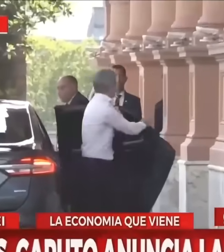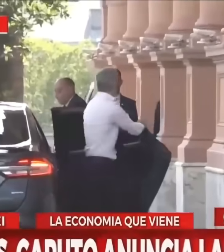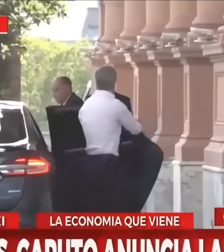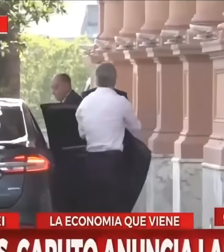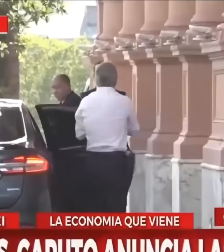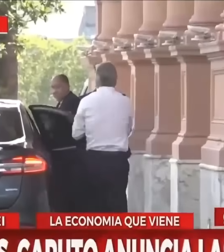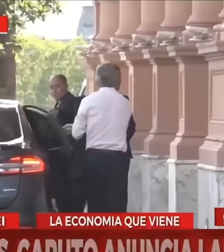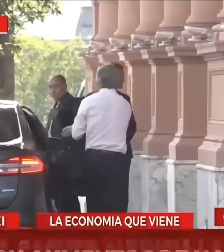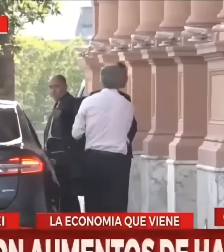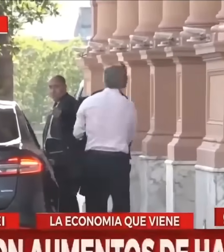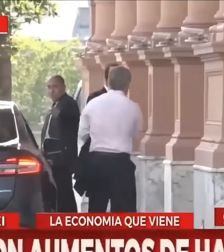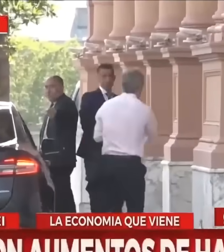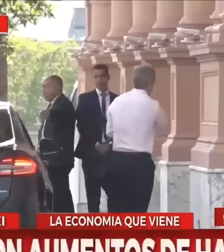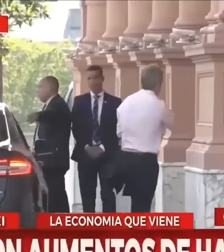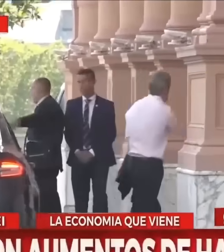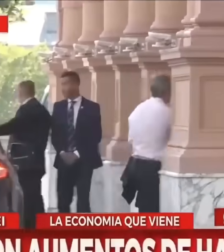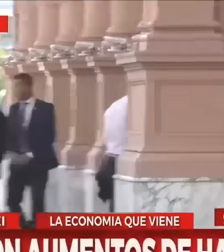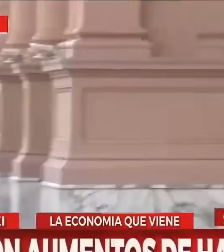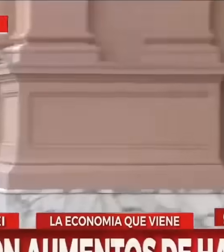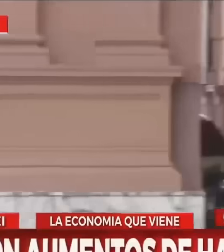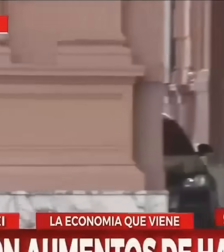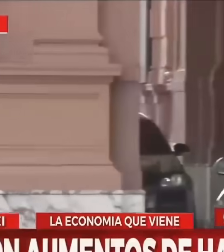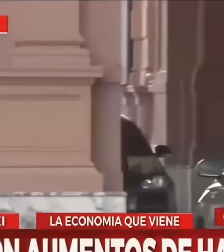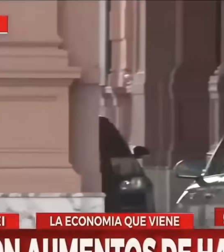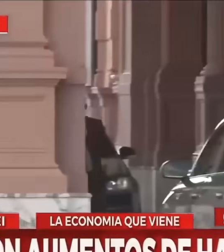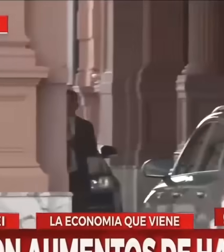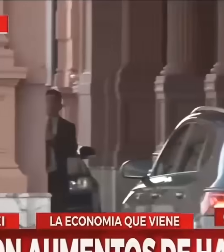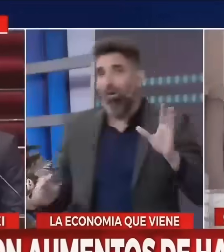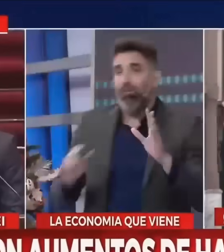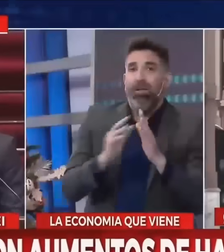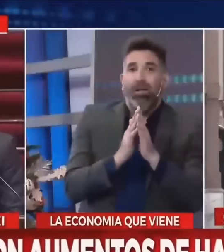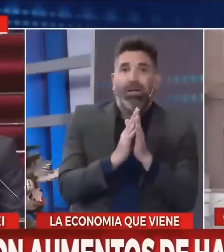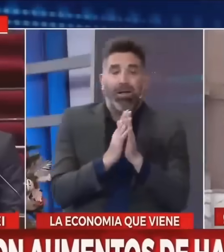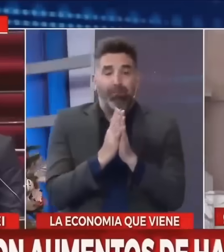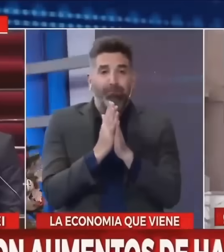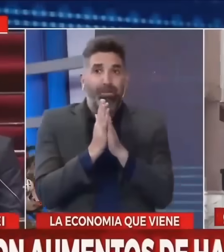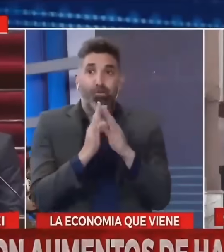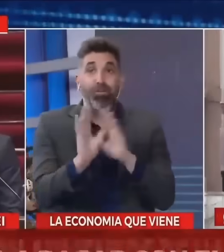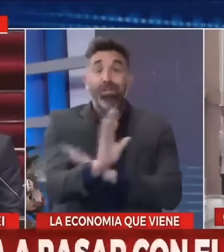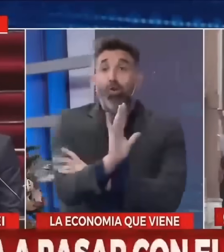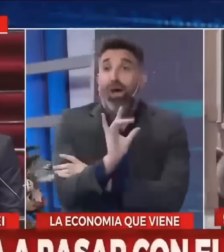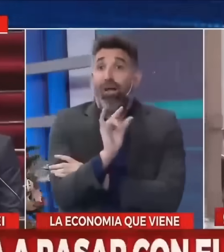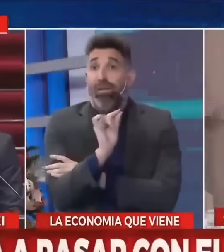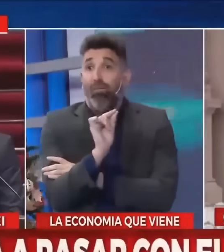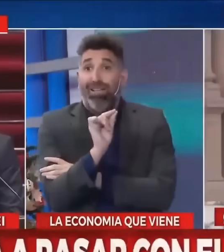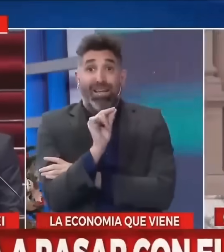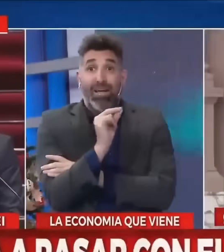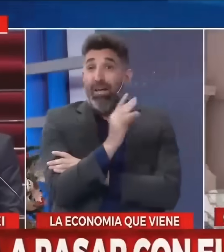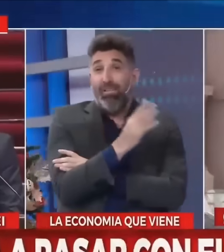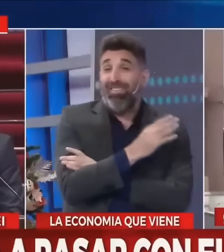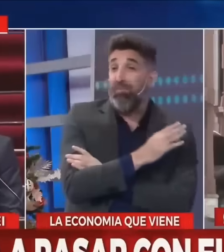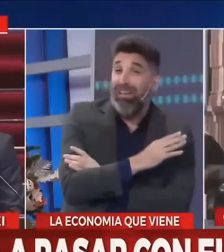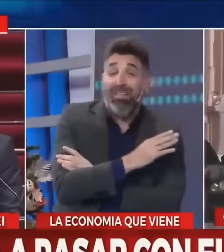Teo es cuá vale 0,02 el Preso argentino ahora insisto eh Yo entiendo que ahora Estamos